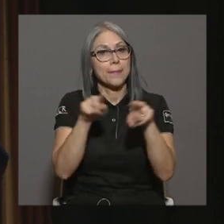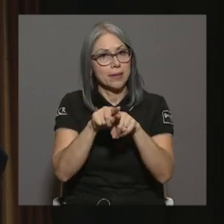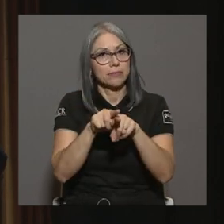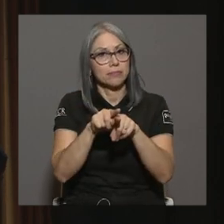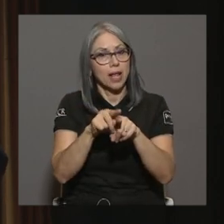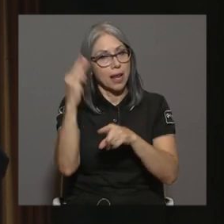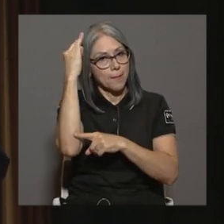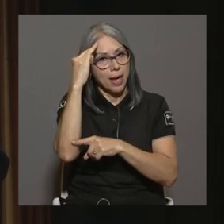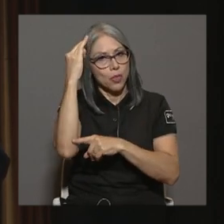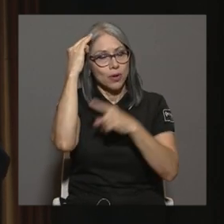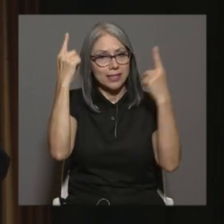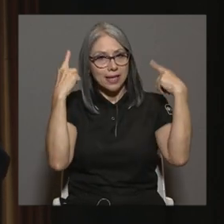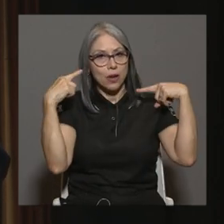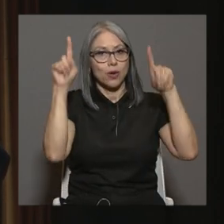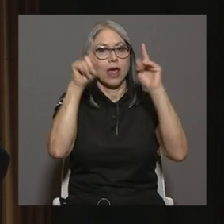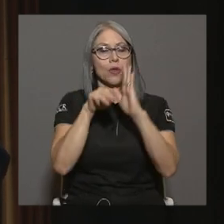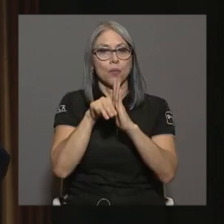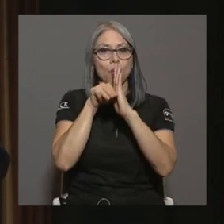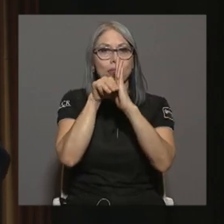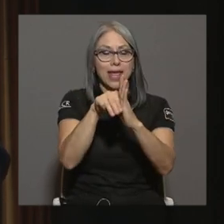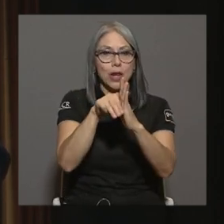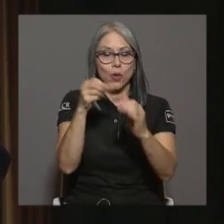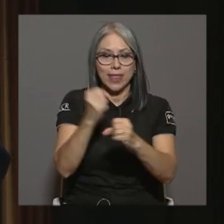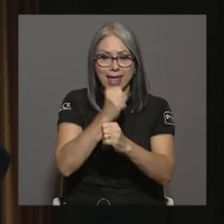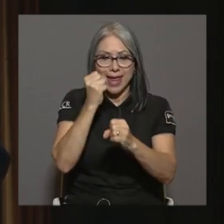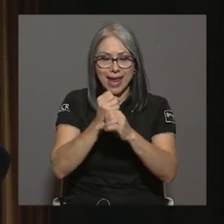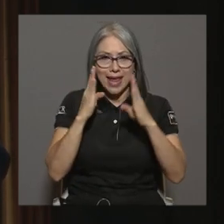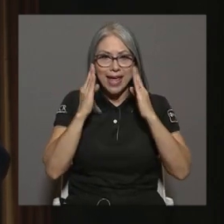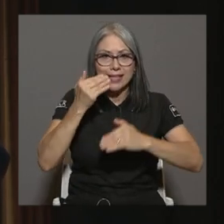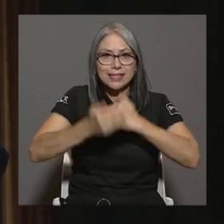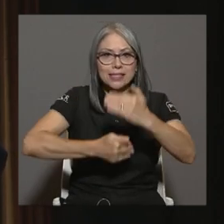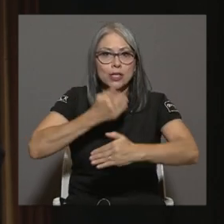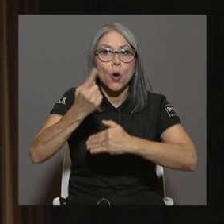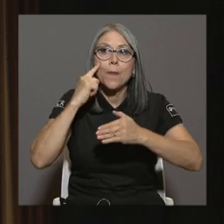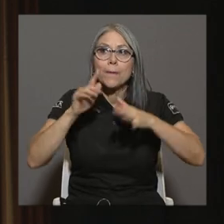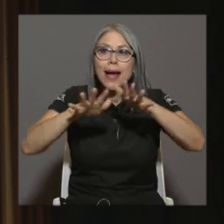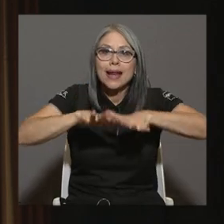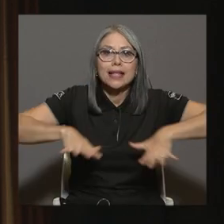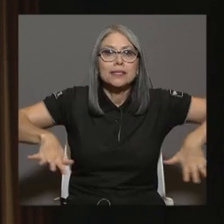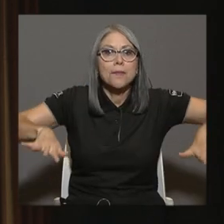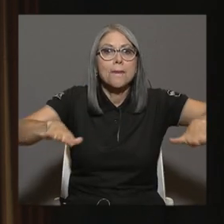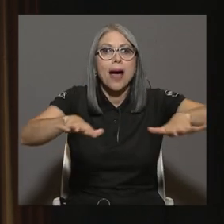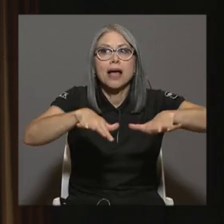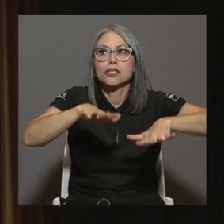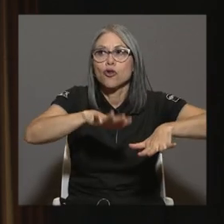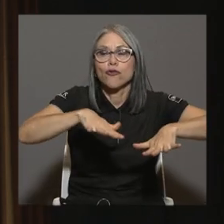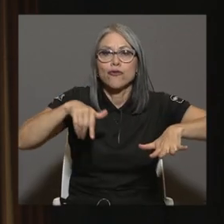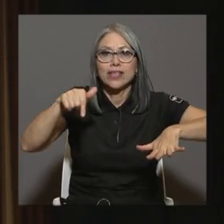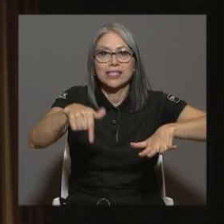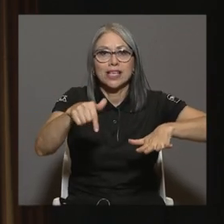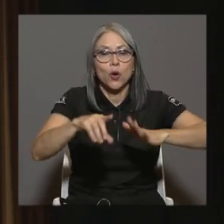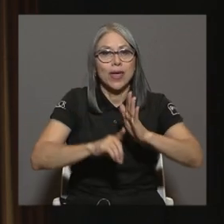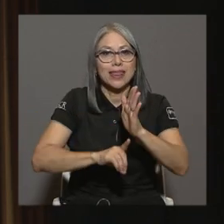que ha alcanzado el modelo de gestión para el espacio físico y desarrollo de infraestructura.